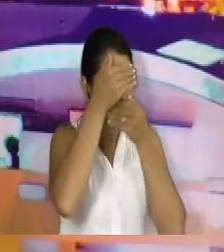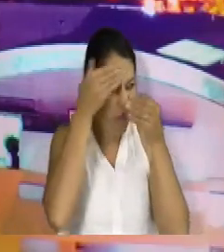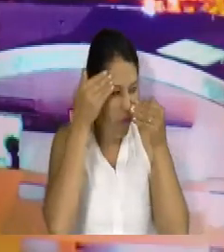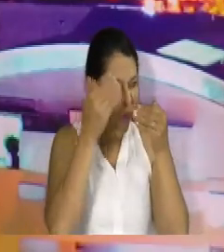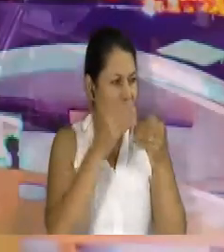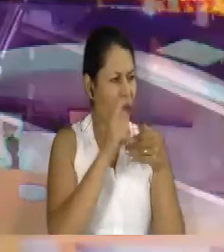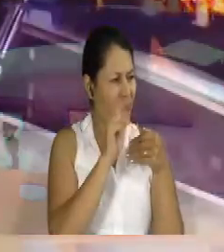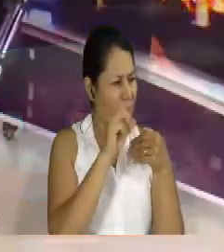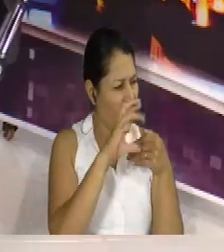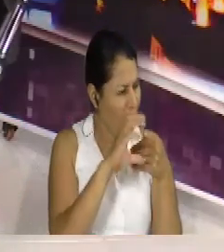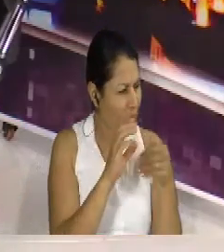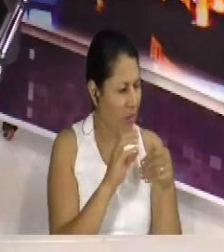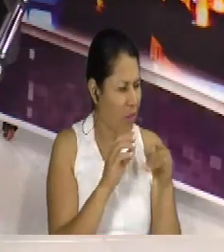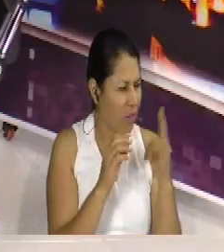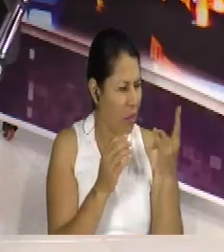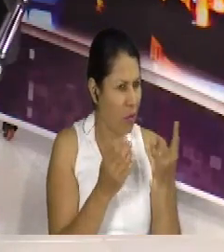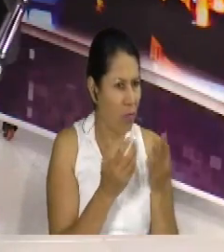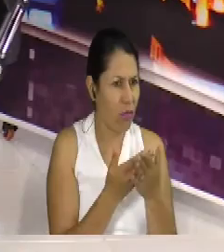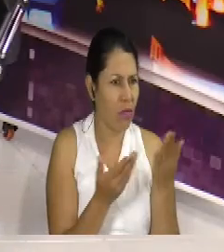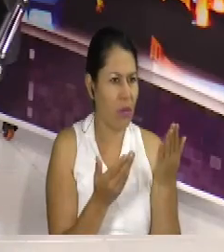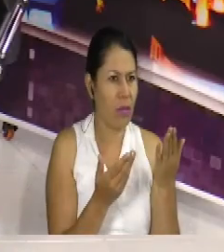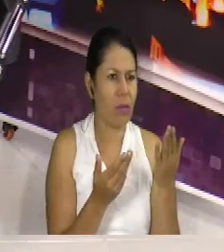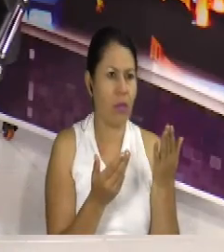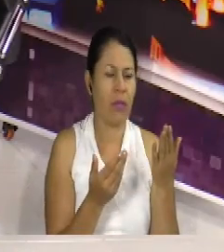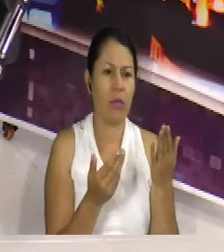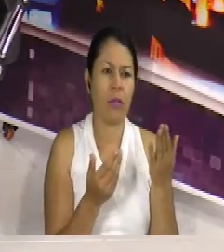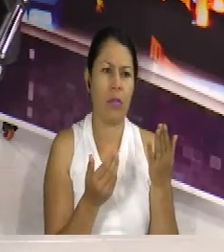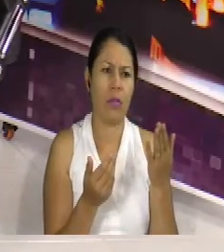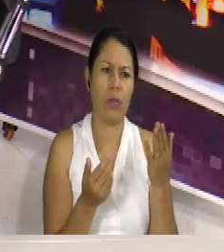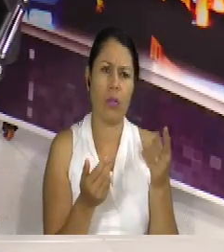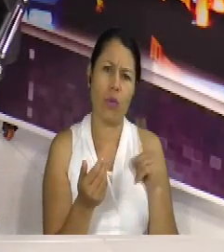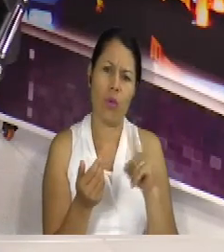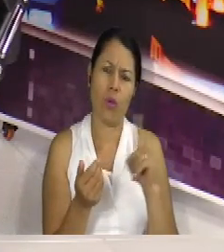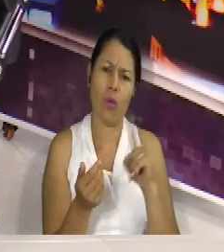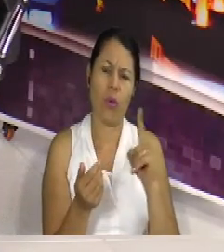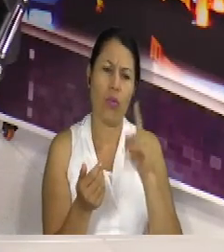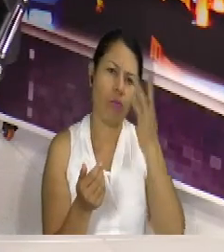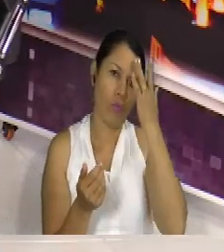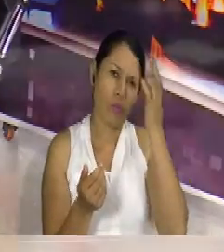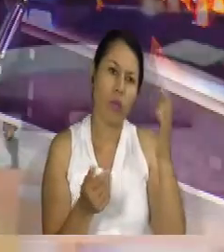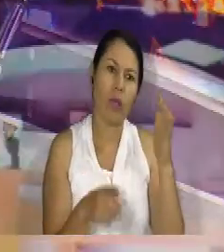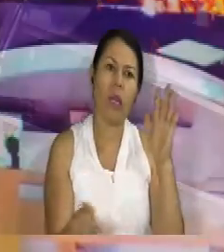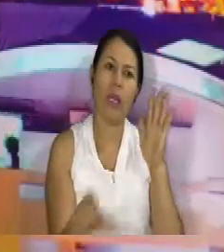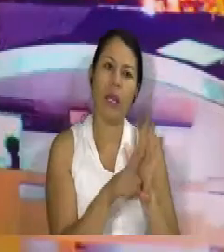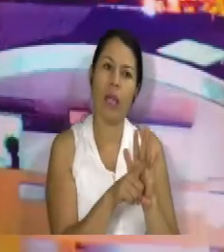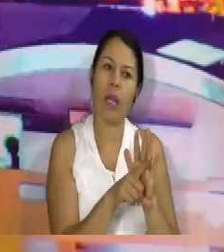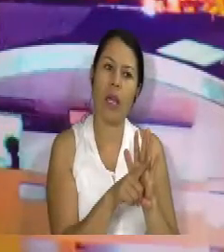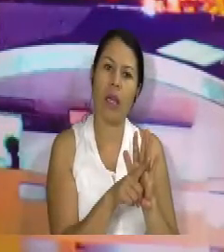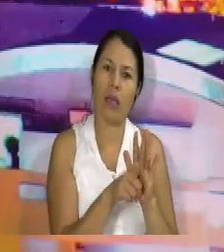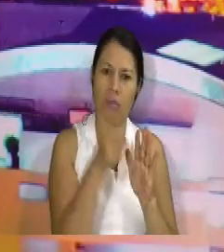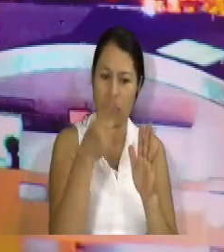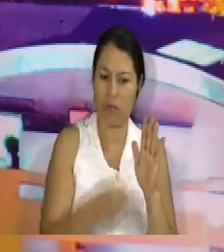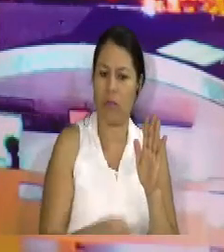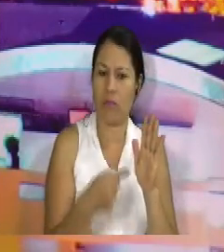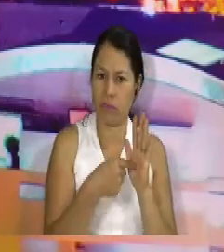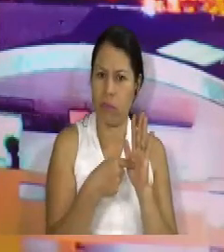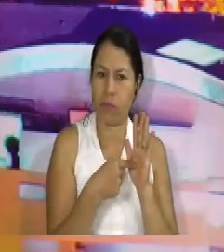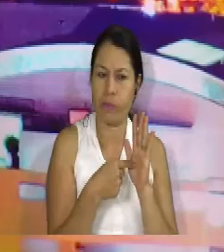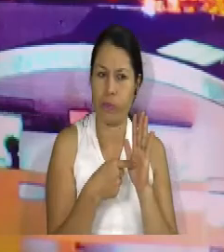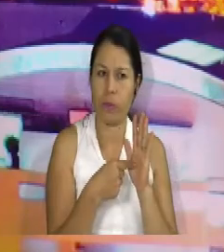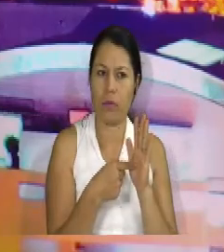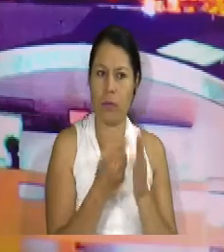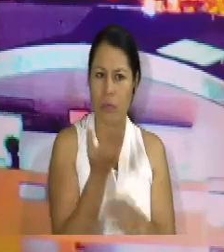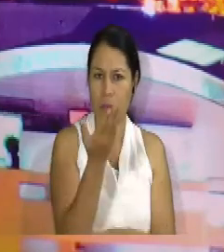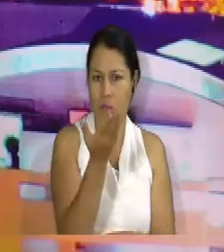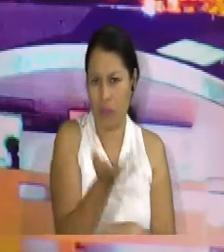eso. En absoluto, no, porque es que la ley lo plantea. Uh-huh. Y el acto legislativo